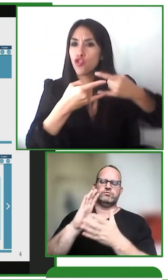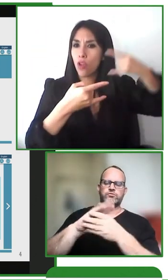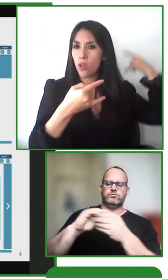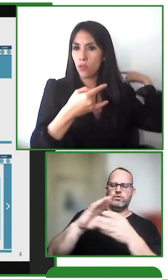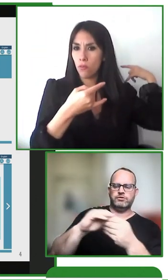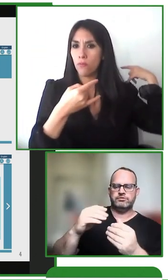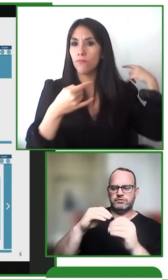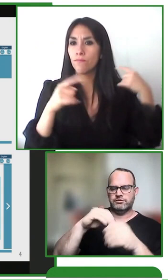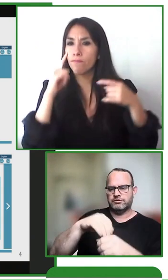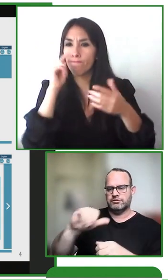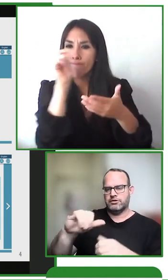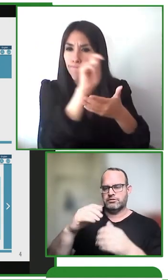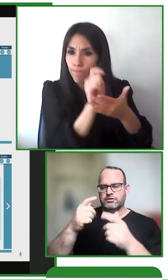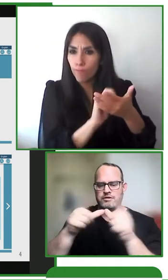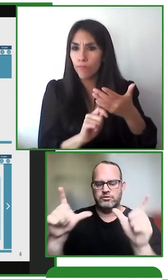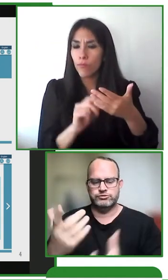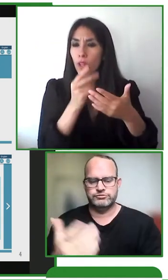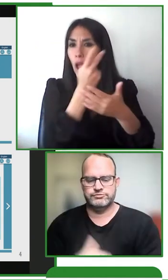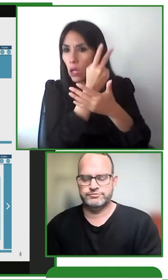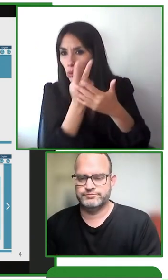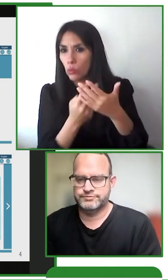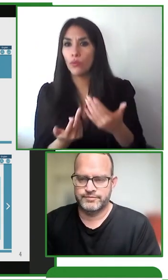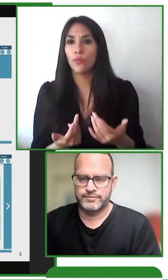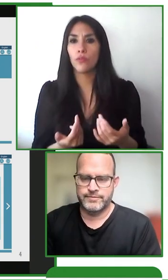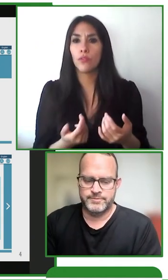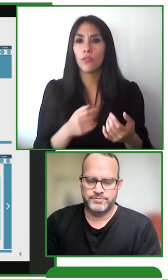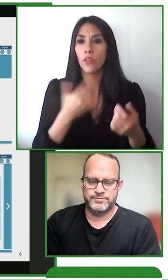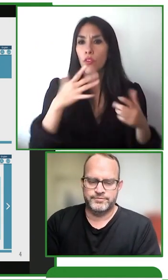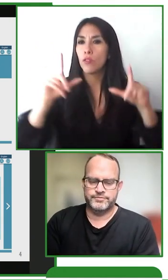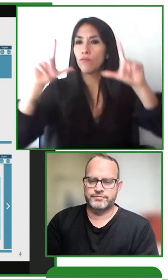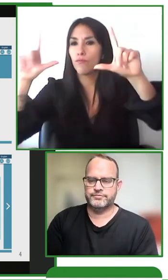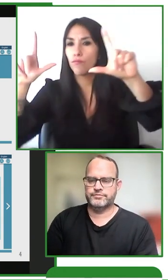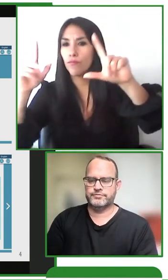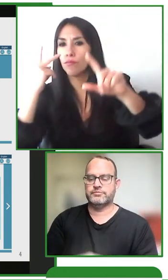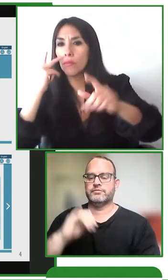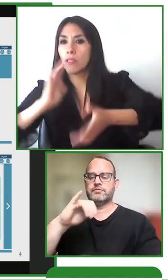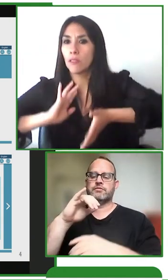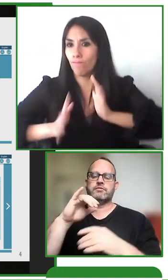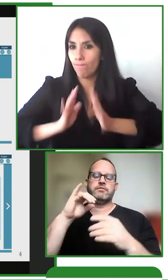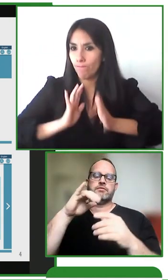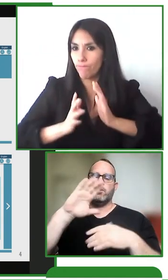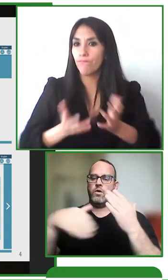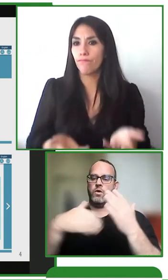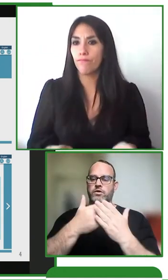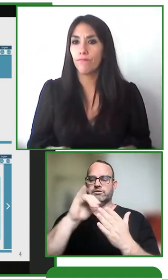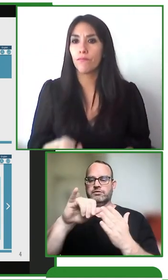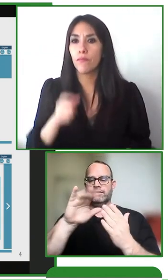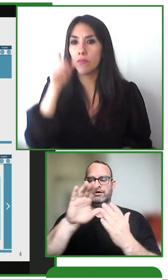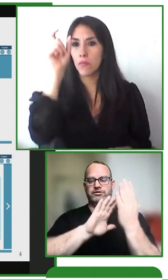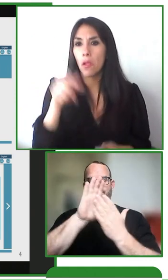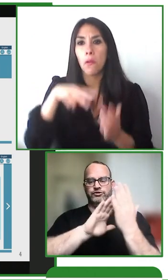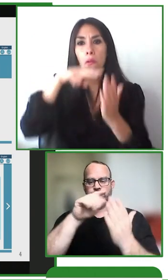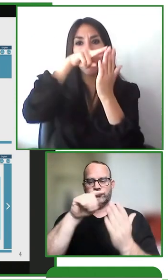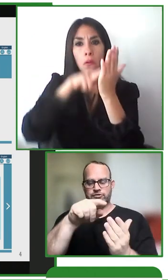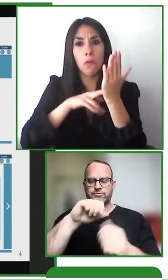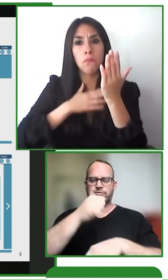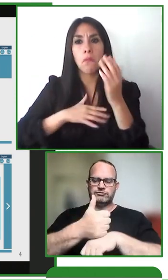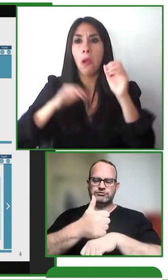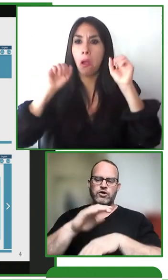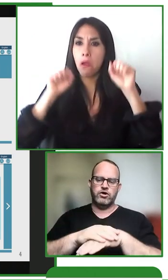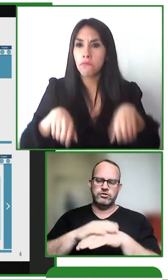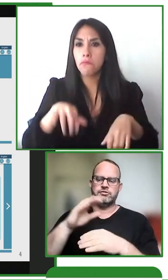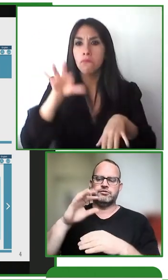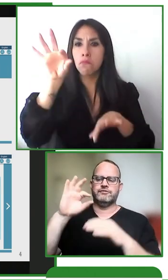de lengua de señas y el lector puede elegir cada uno de esos para el idioma que